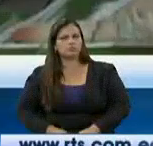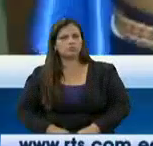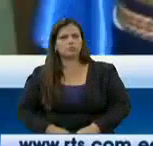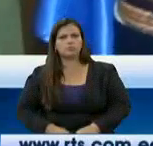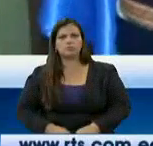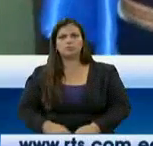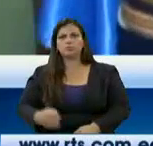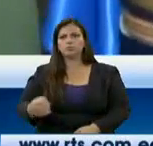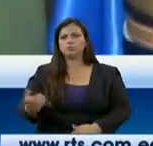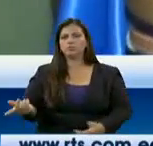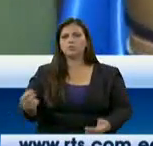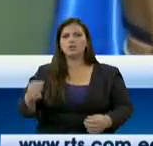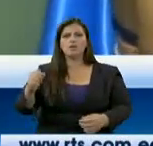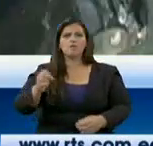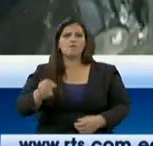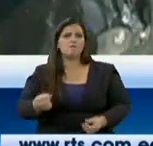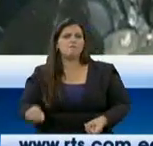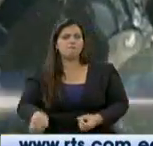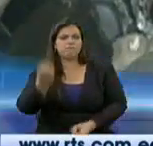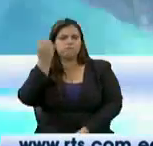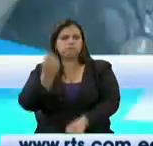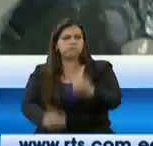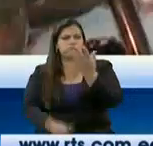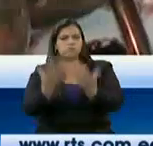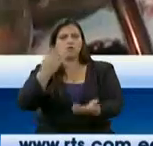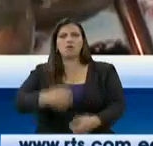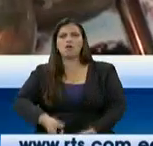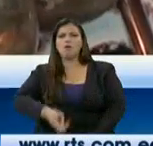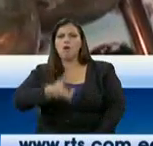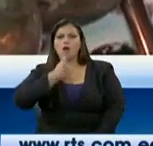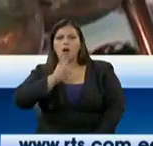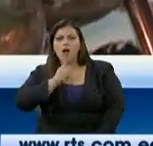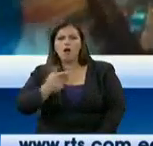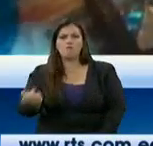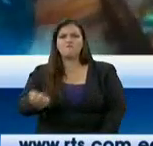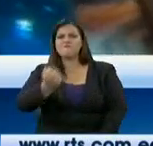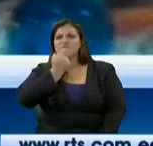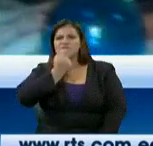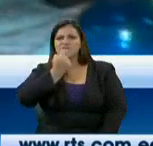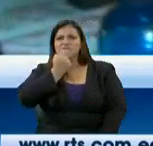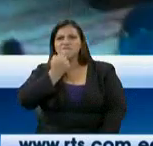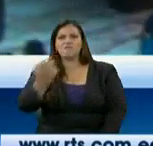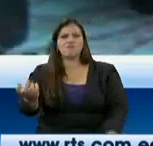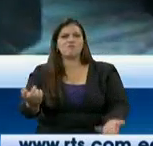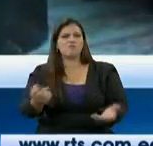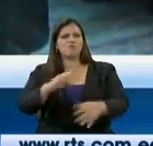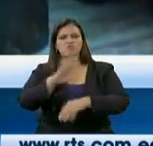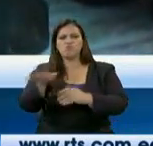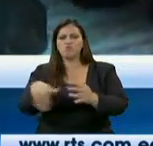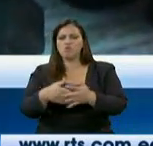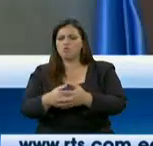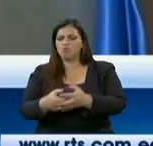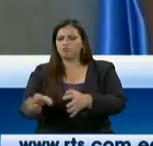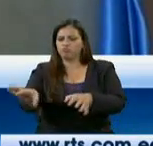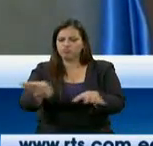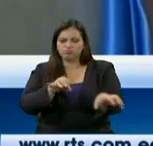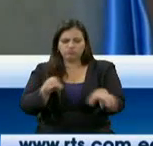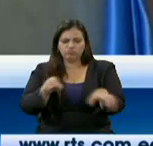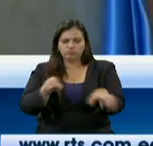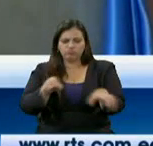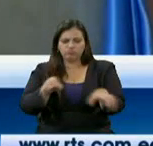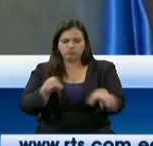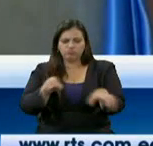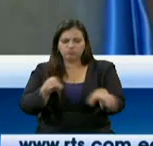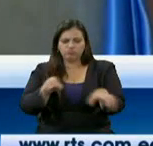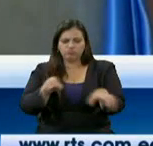plantas. Fuego, agua, rocas, hierro, en fin, múltiples elementos son los que estos hombres sabios utilizan para las